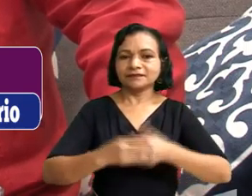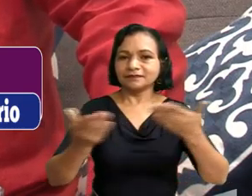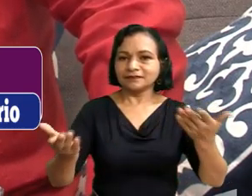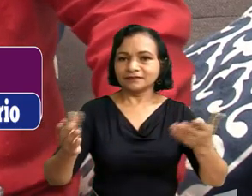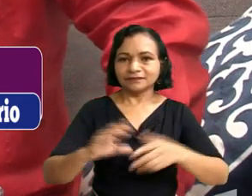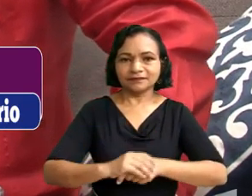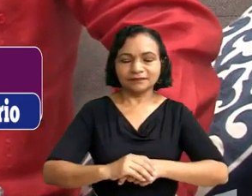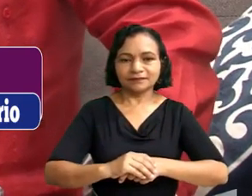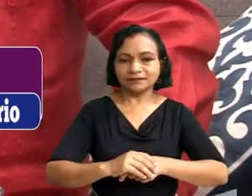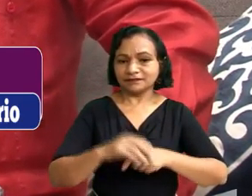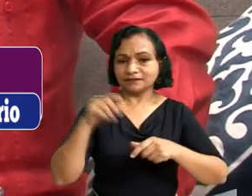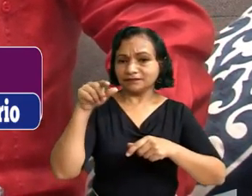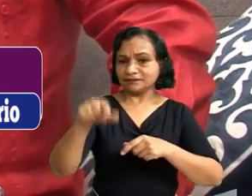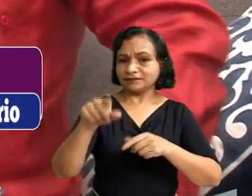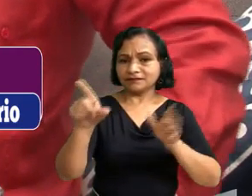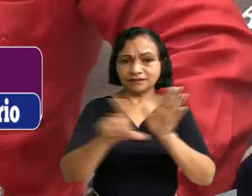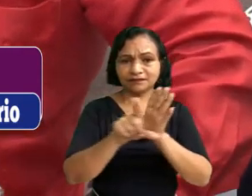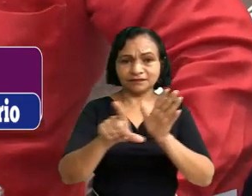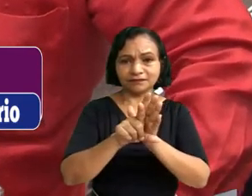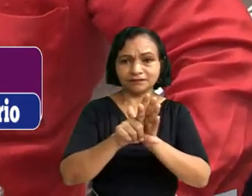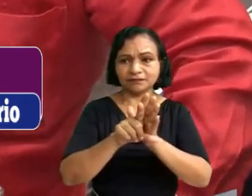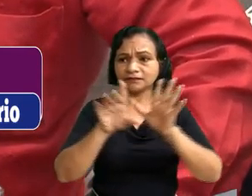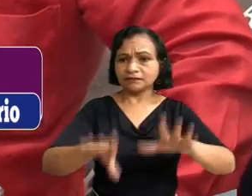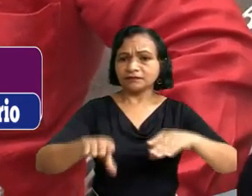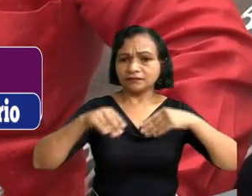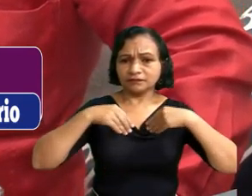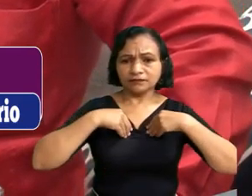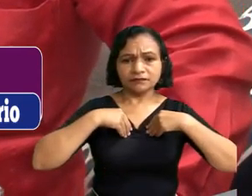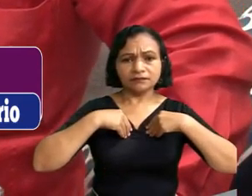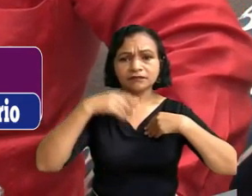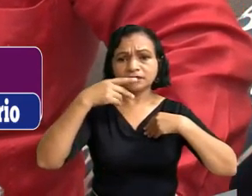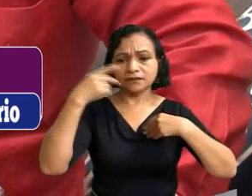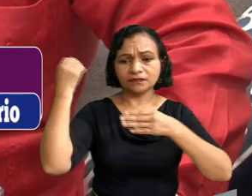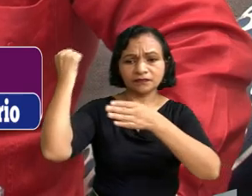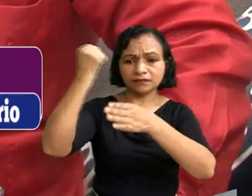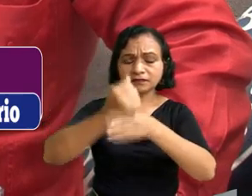y esta amnistía admitió a los asesinos de mi padre